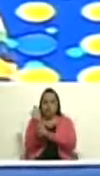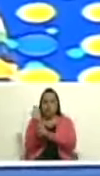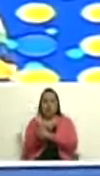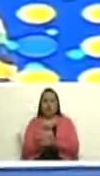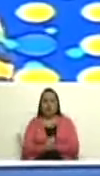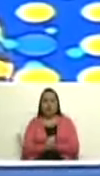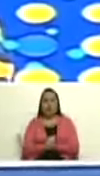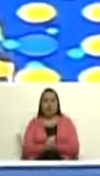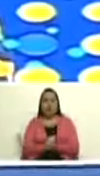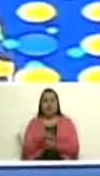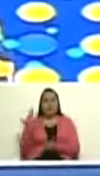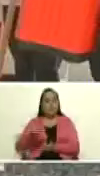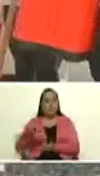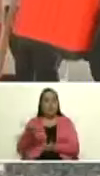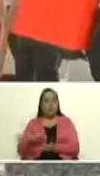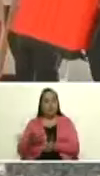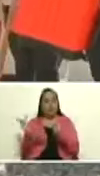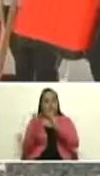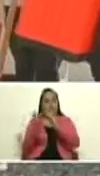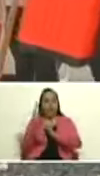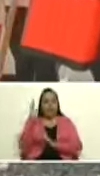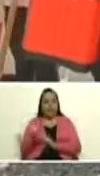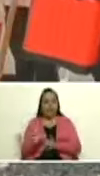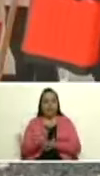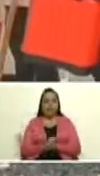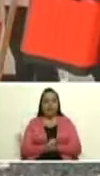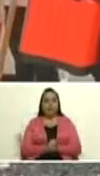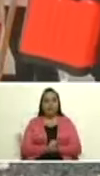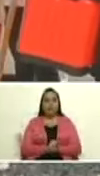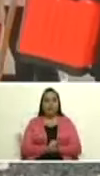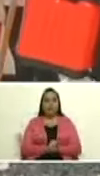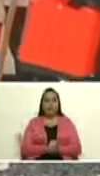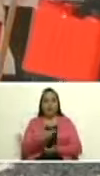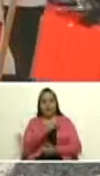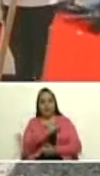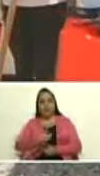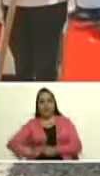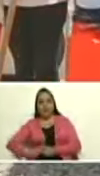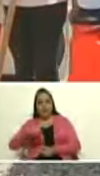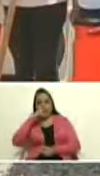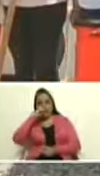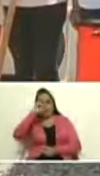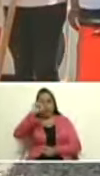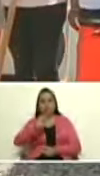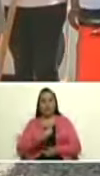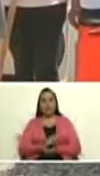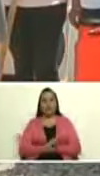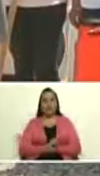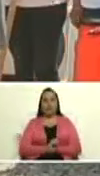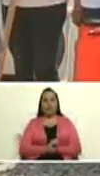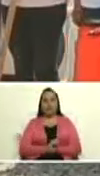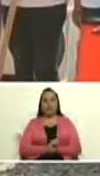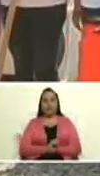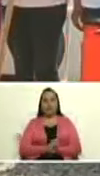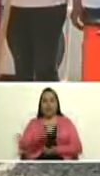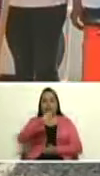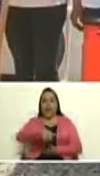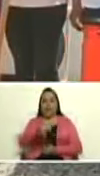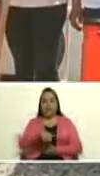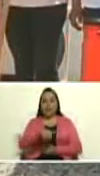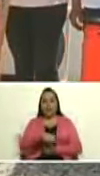Fundamental. Adelante, Petare. Presidente Nicolás Maduro. Aquí estamos en